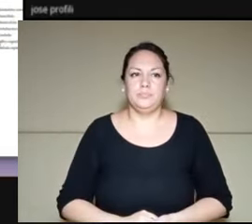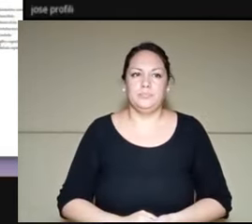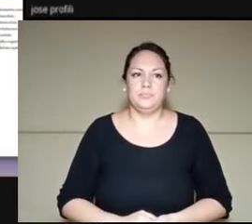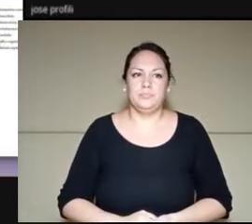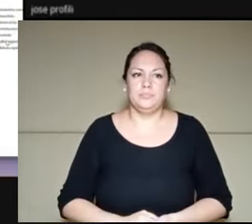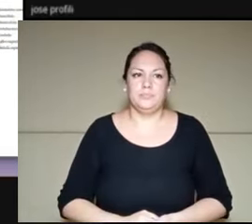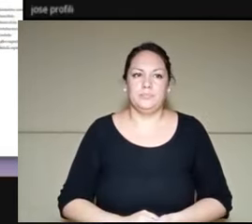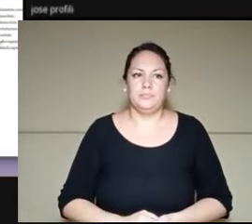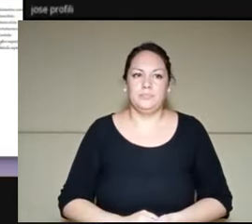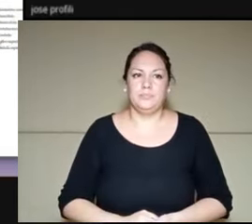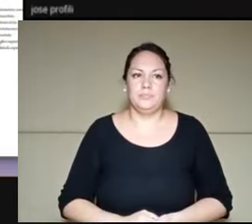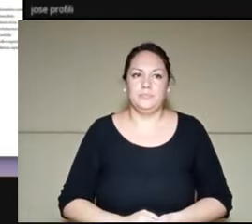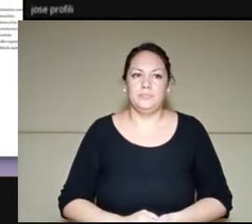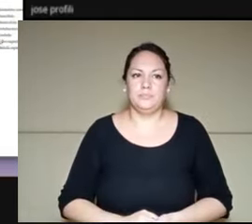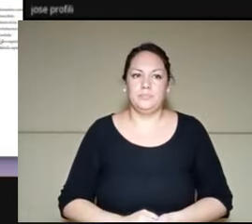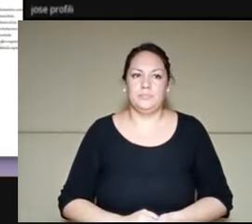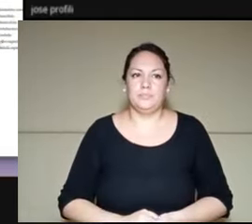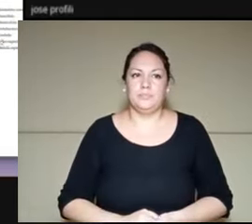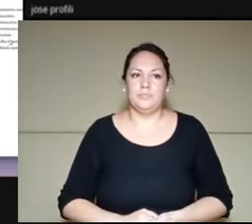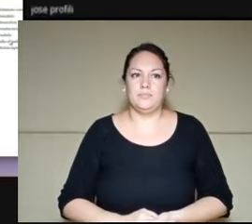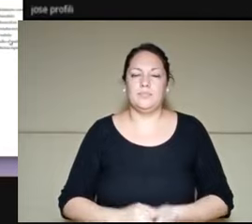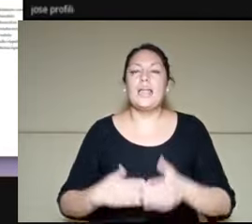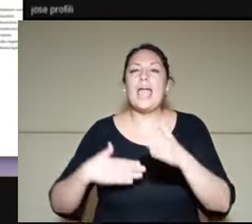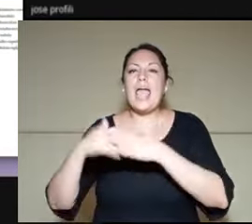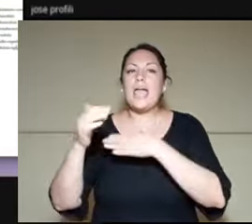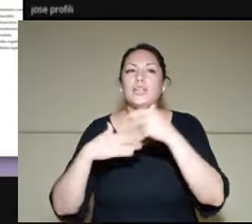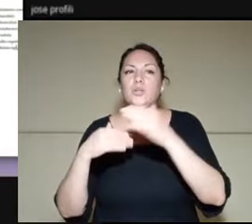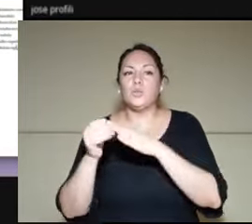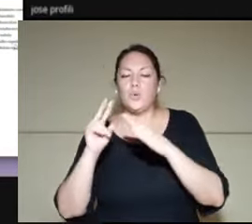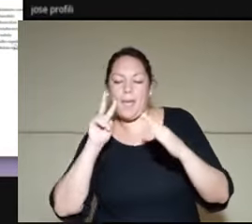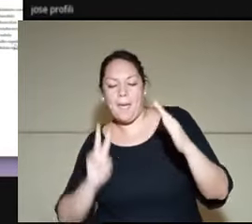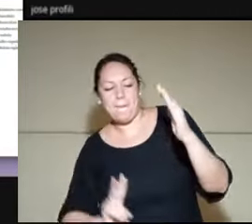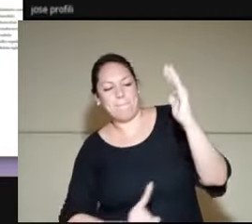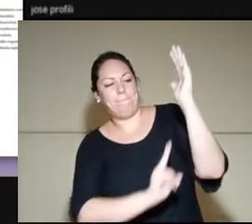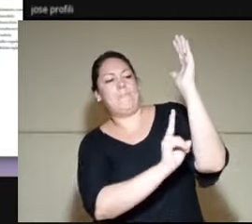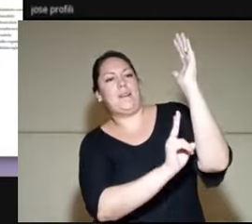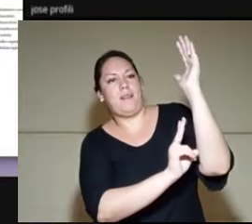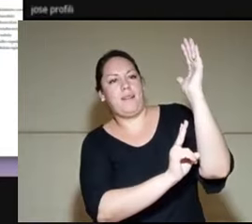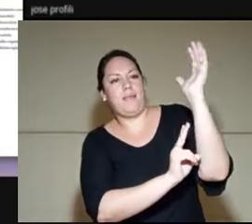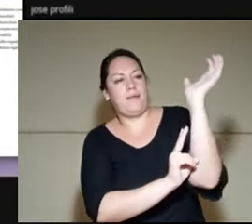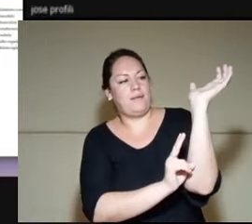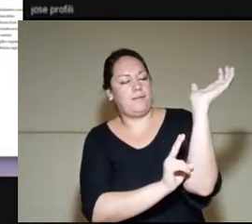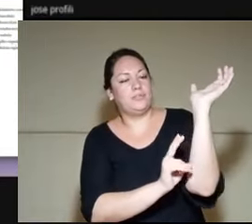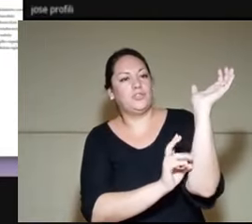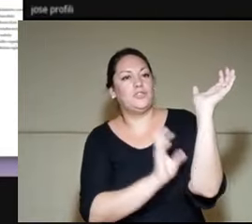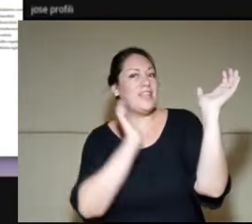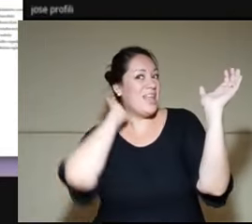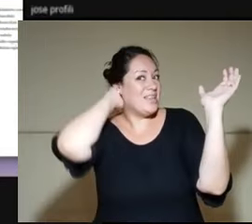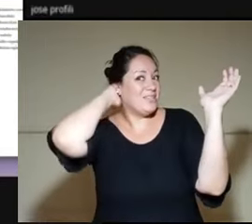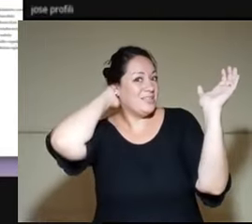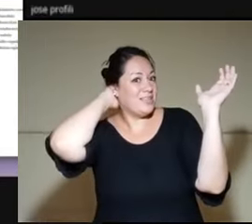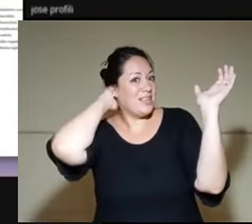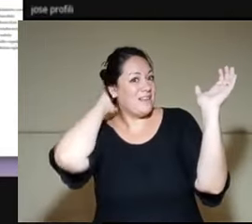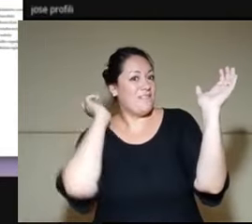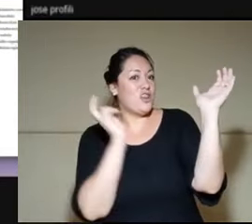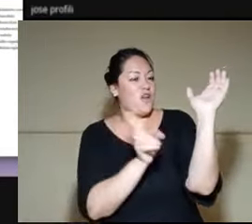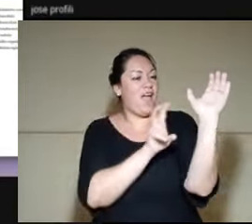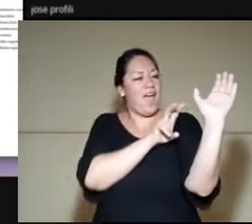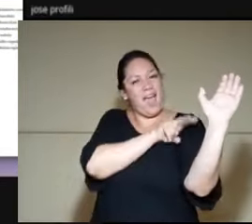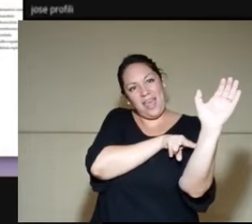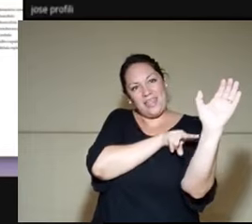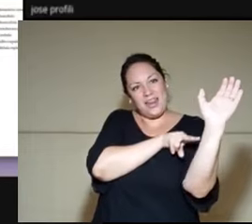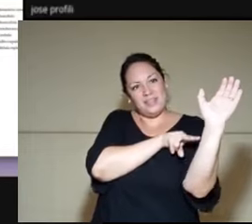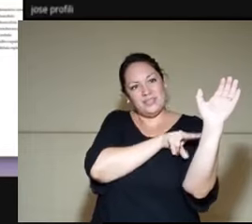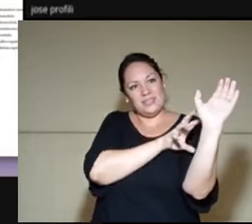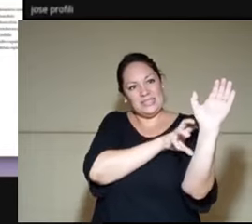Esto es, desde ahí yo estoy viendo, esa estructura yo la estoy viendo desde ahí. Entonces, ¿qué veo? Cerebelo, y